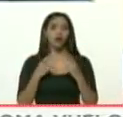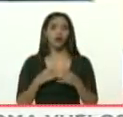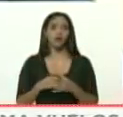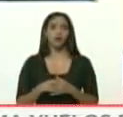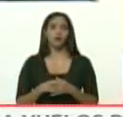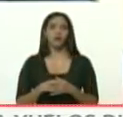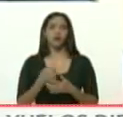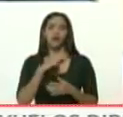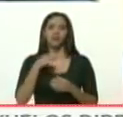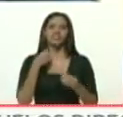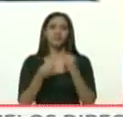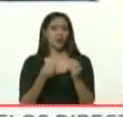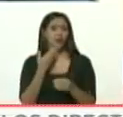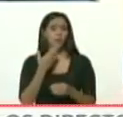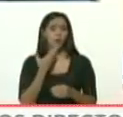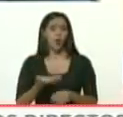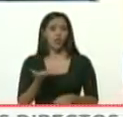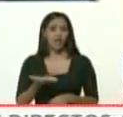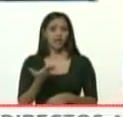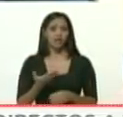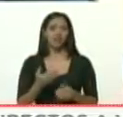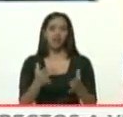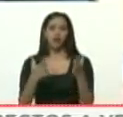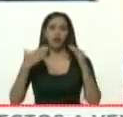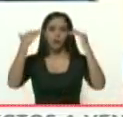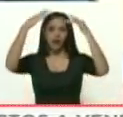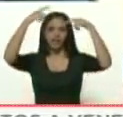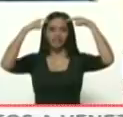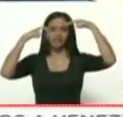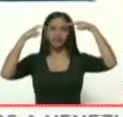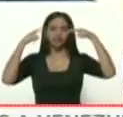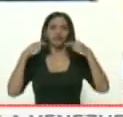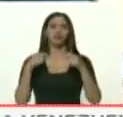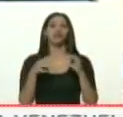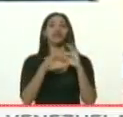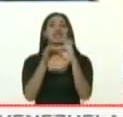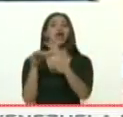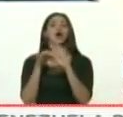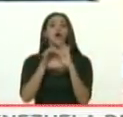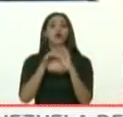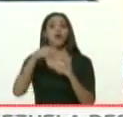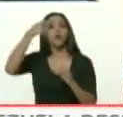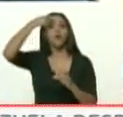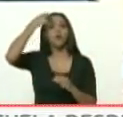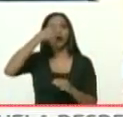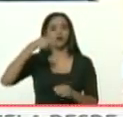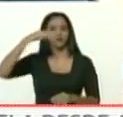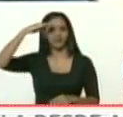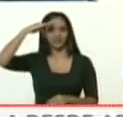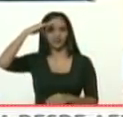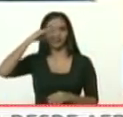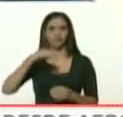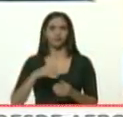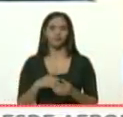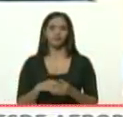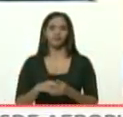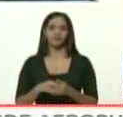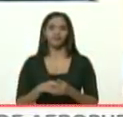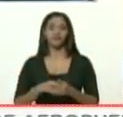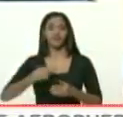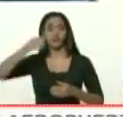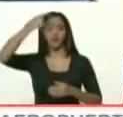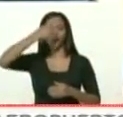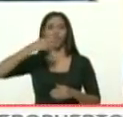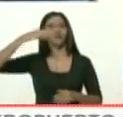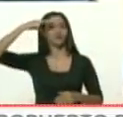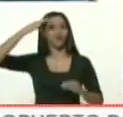nosotros hicimos algo importante que logró el comandante supremo Hugo Chávez, que es la unión cívico-militar. Y pueblo, Fuerza